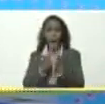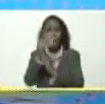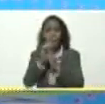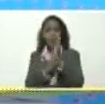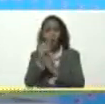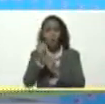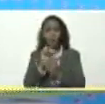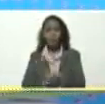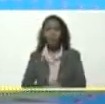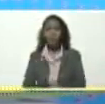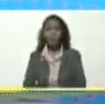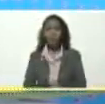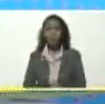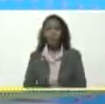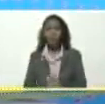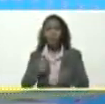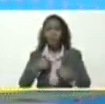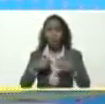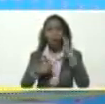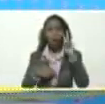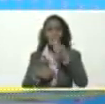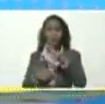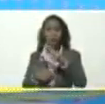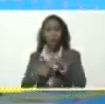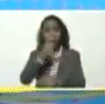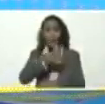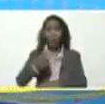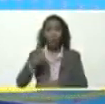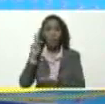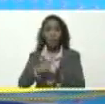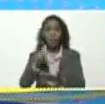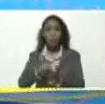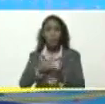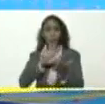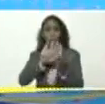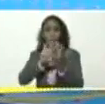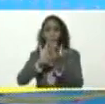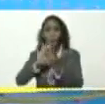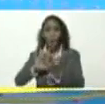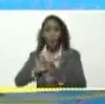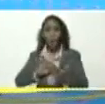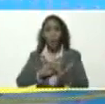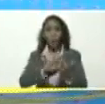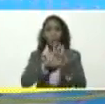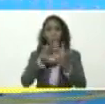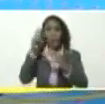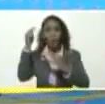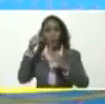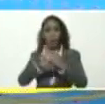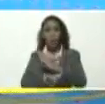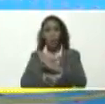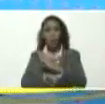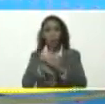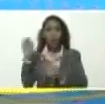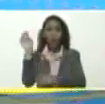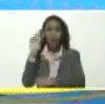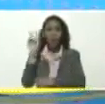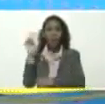emprendedoras. Veo los candidatos y candidatas conectándose profundamente con la